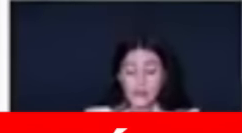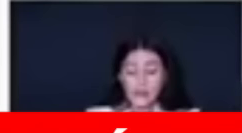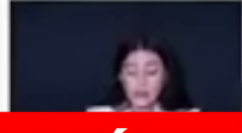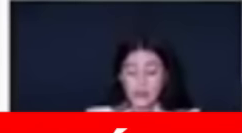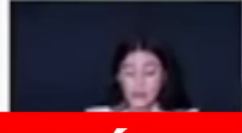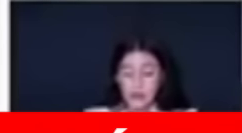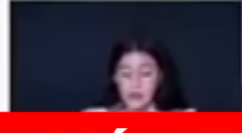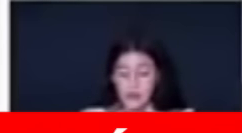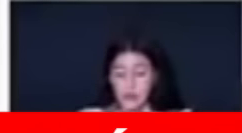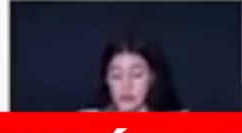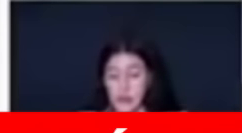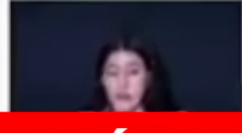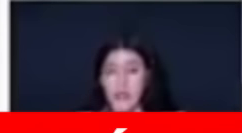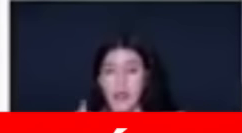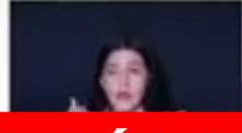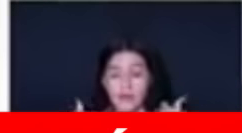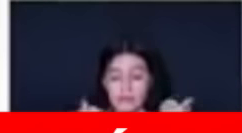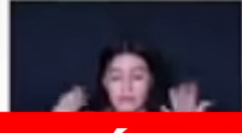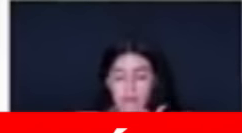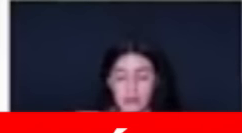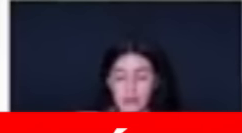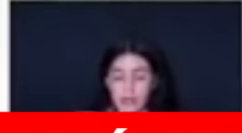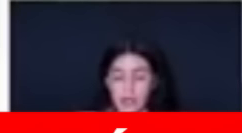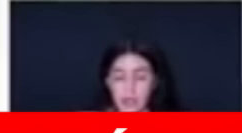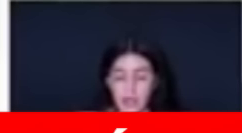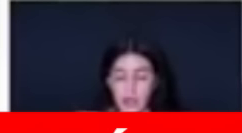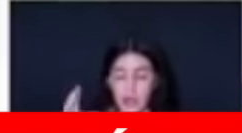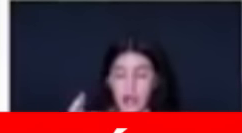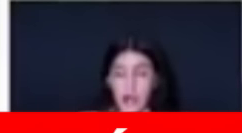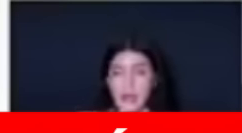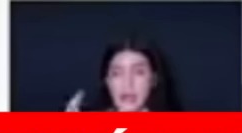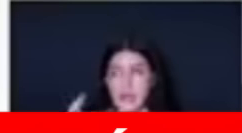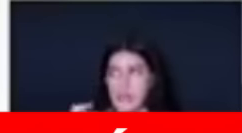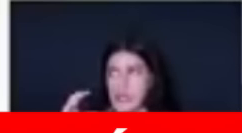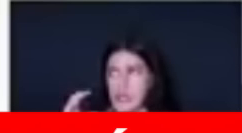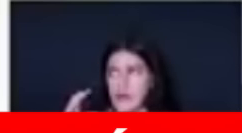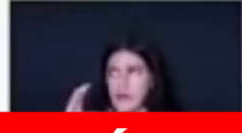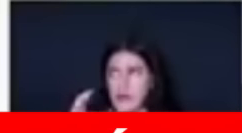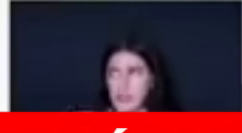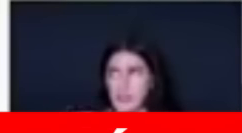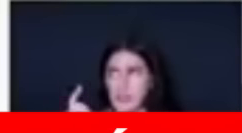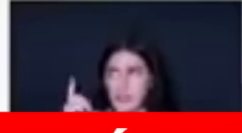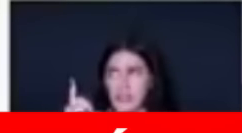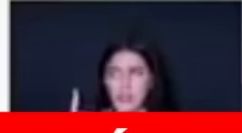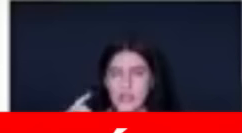desgraciadamente llegaban las llamadas al Comité Ejecutivo Nacional en ese año